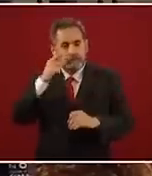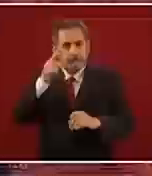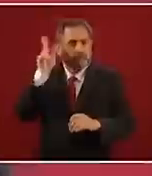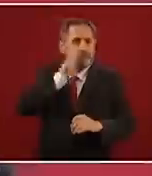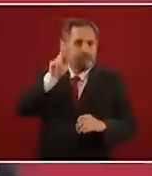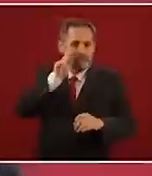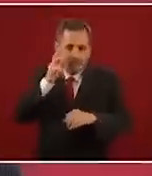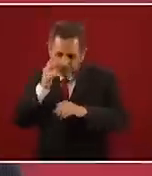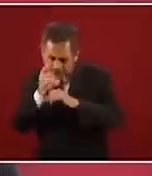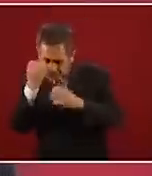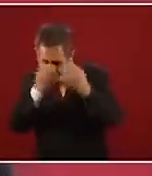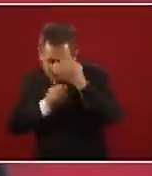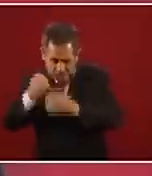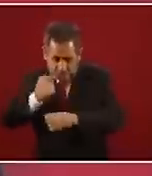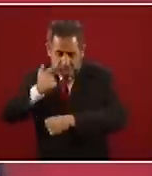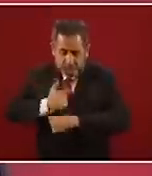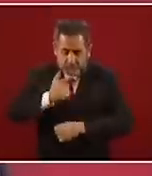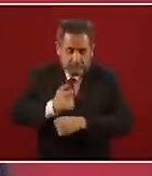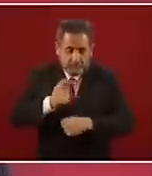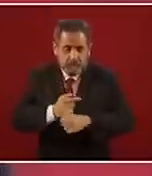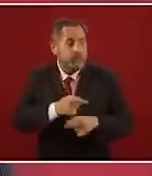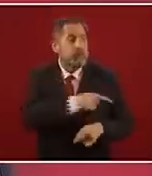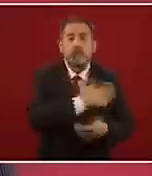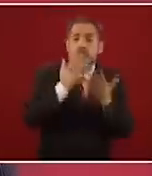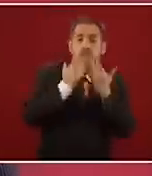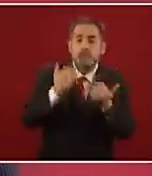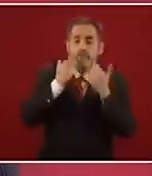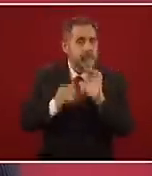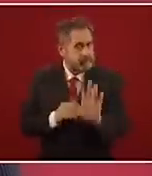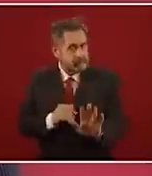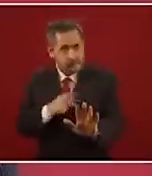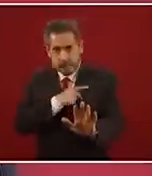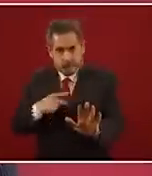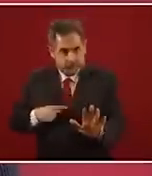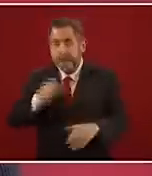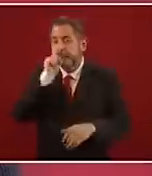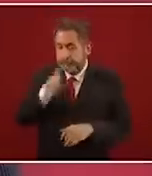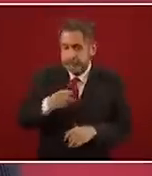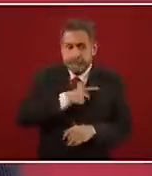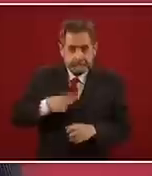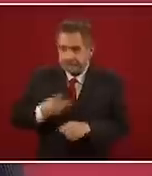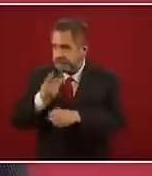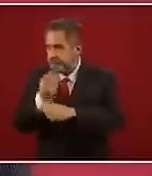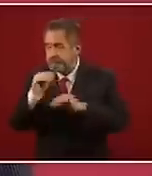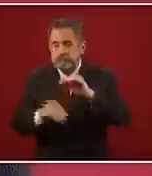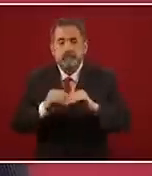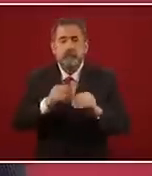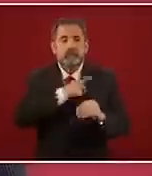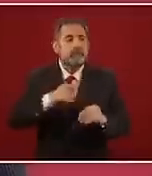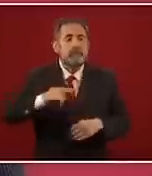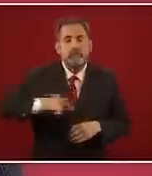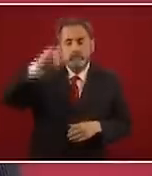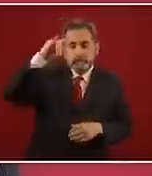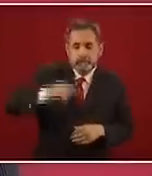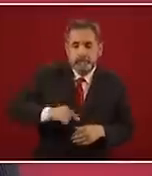de enfermedades, y tampoco para los servicios de mantenimiento de equipos. No deberían estar descompuestos los elevadores,